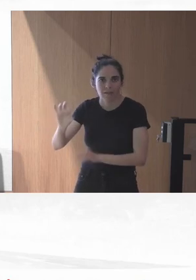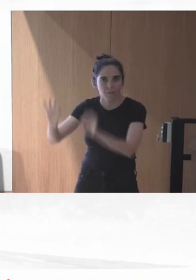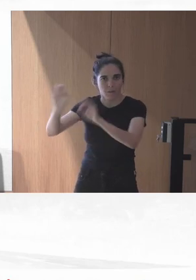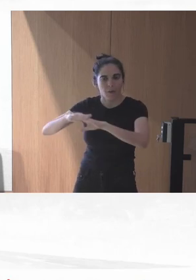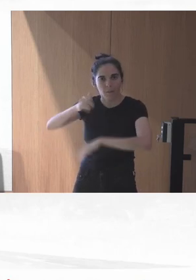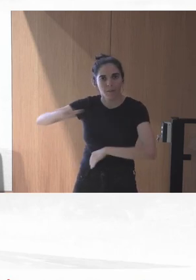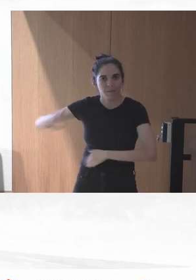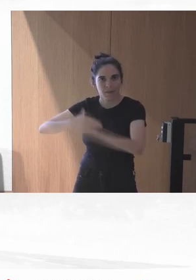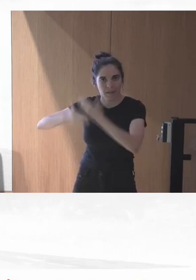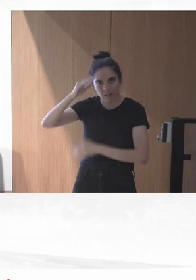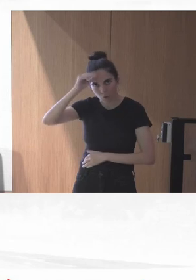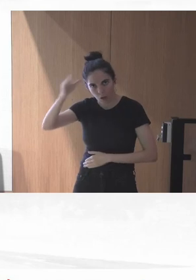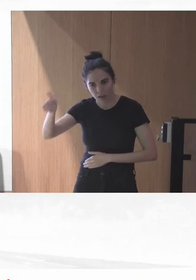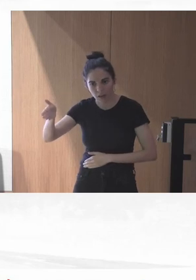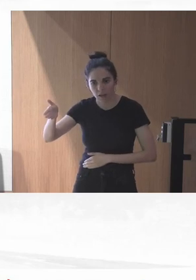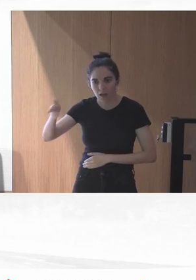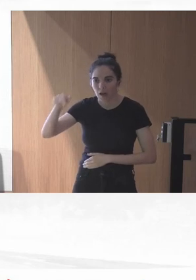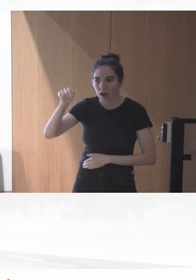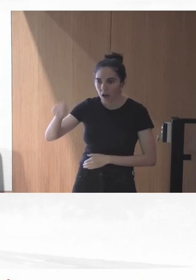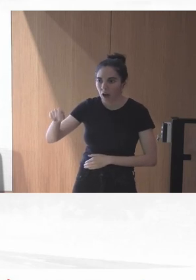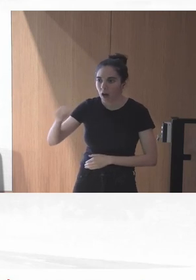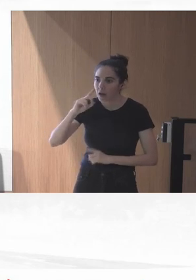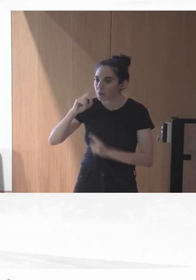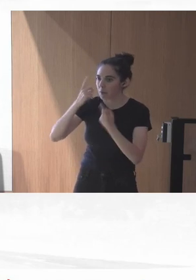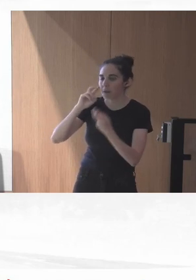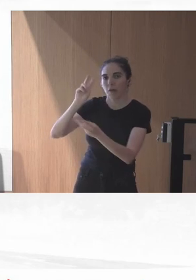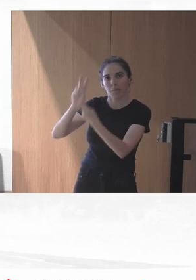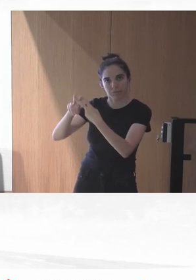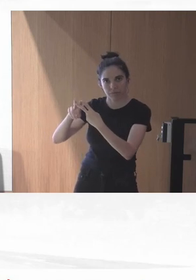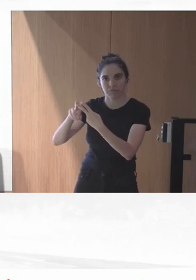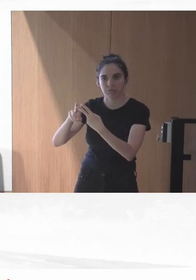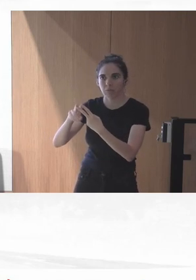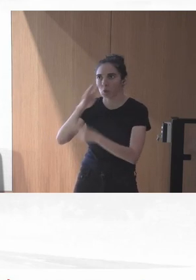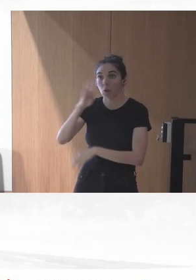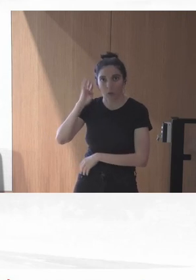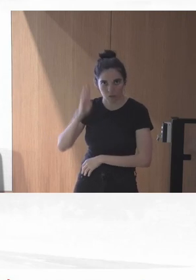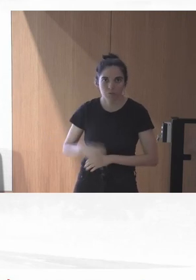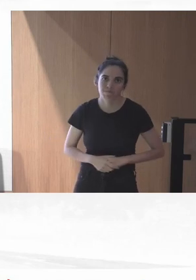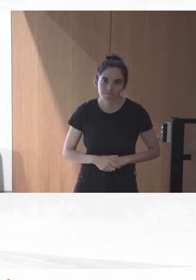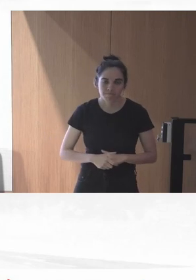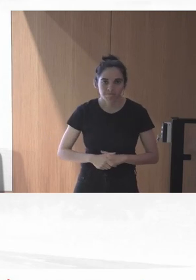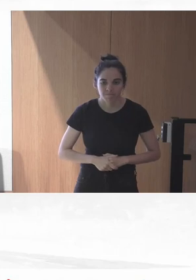intelectual. Entonces, ese es en el primer momento que le conozco, hace ya pues, 4 años.